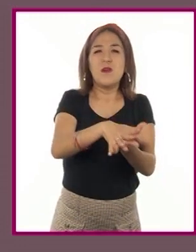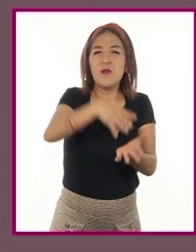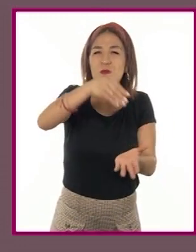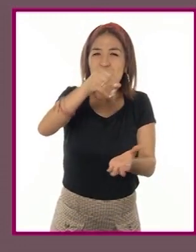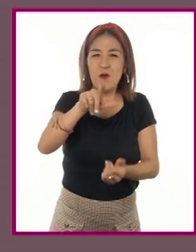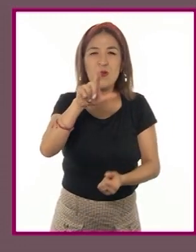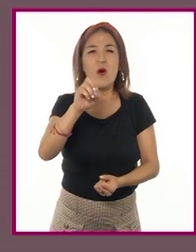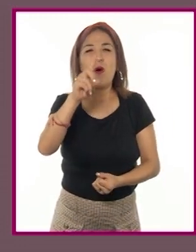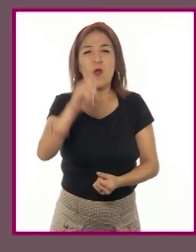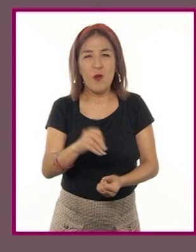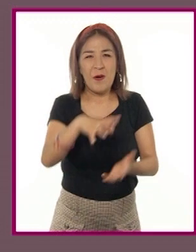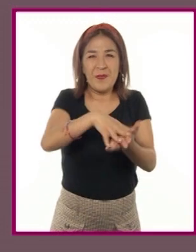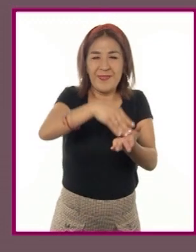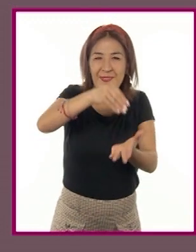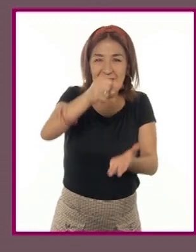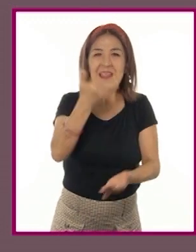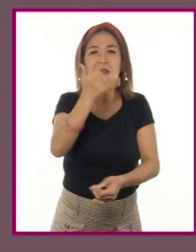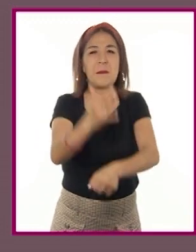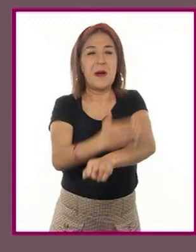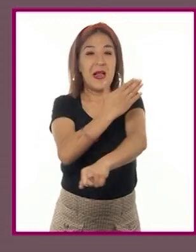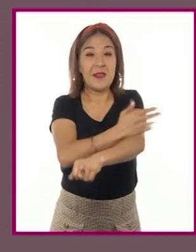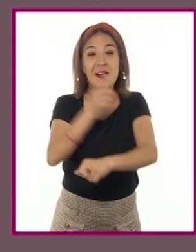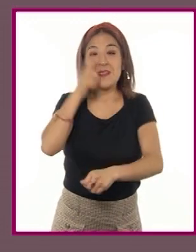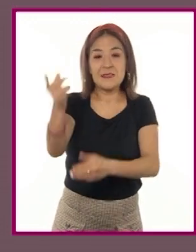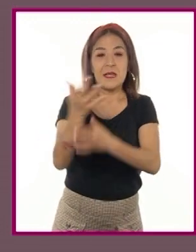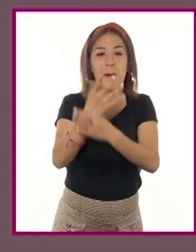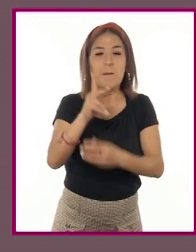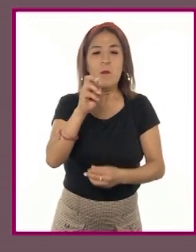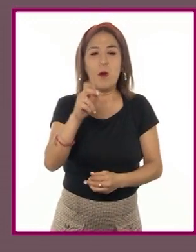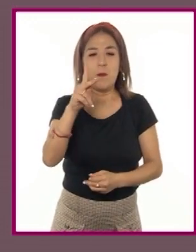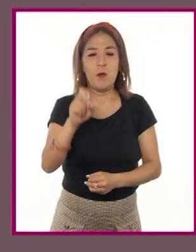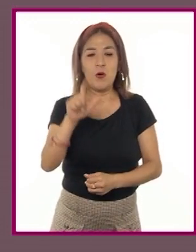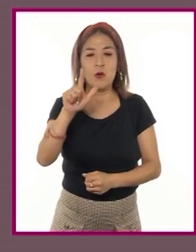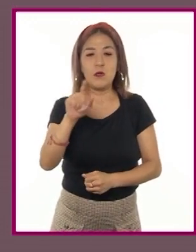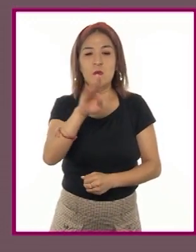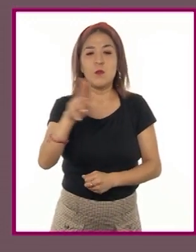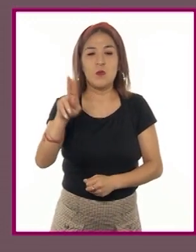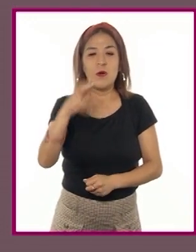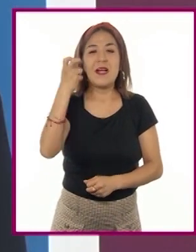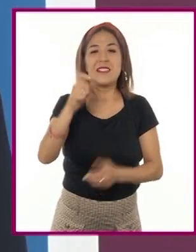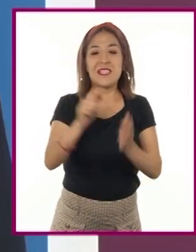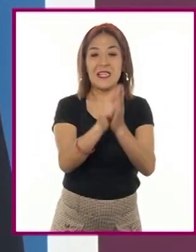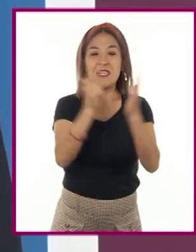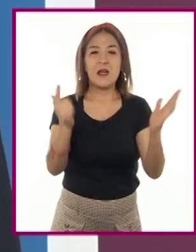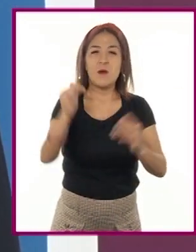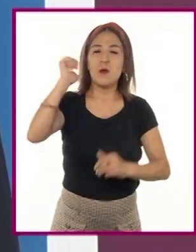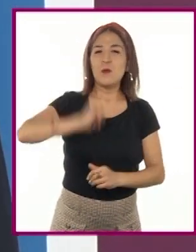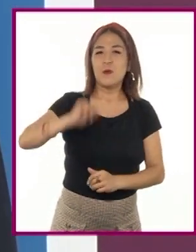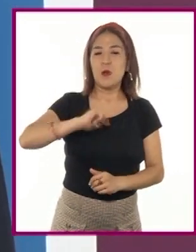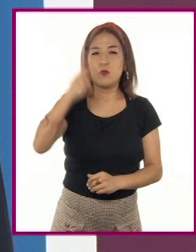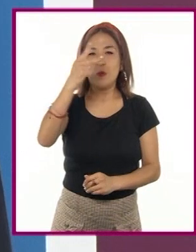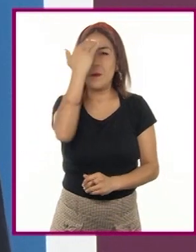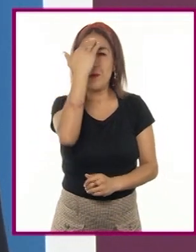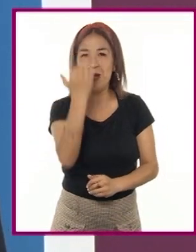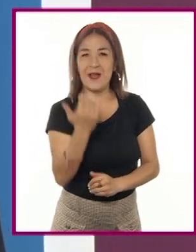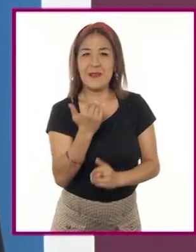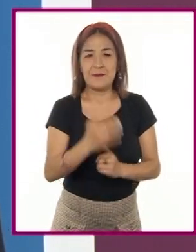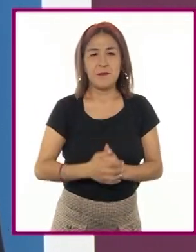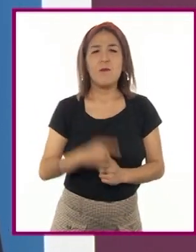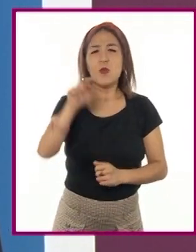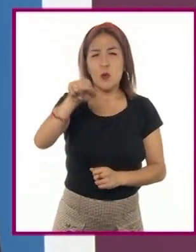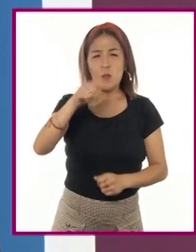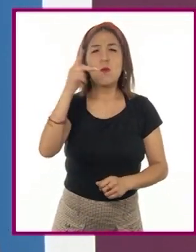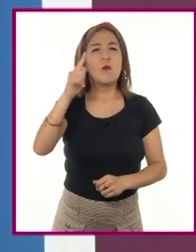madera, tal como lo relata el Popol Vuh, el libro sagrado de los mayas. ¿Alguna vez se han preguntado